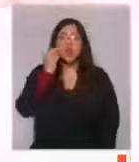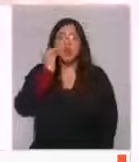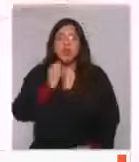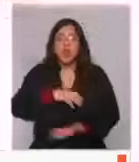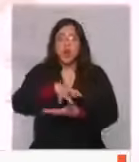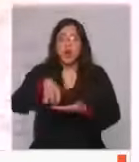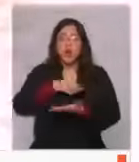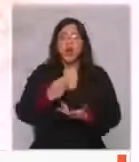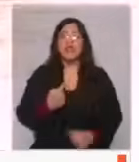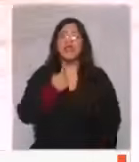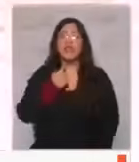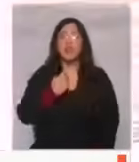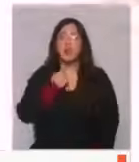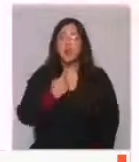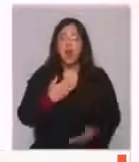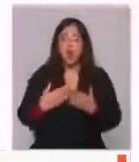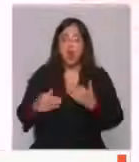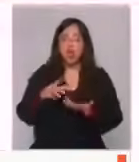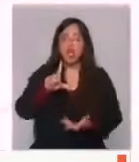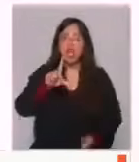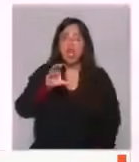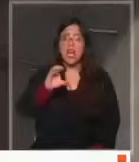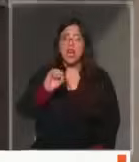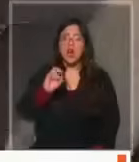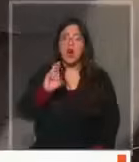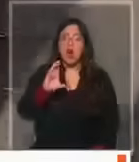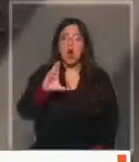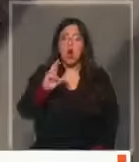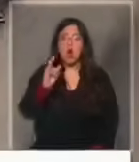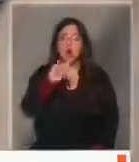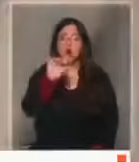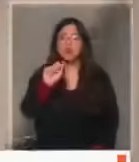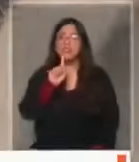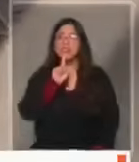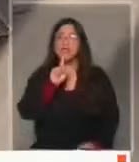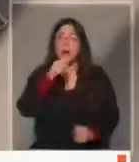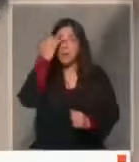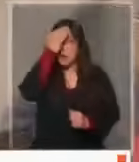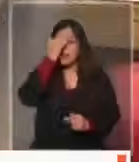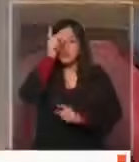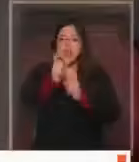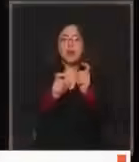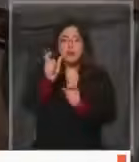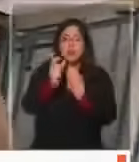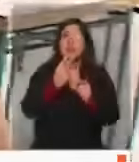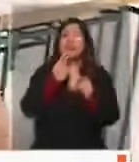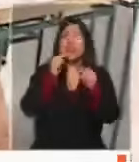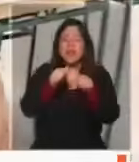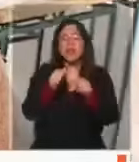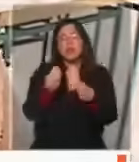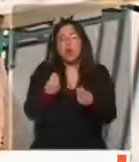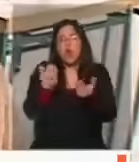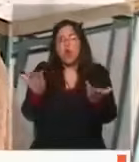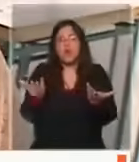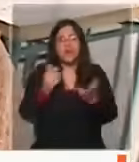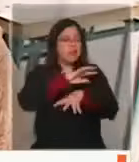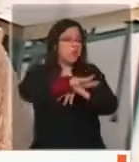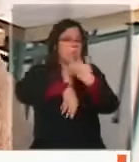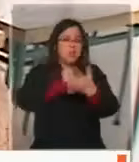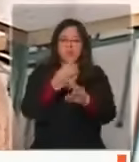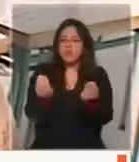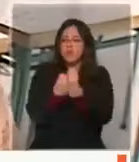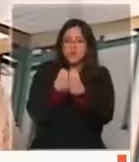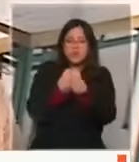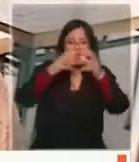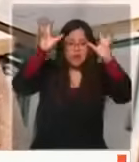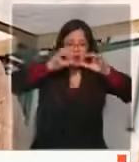Una de Quilicura, sector Lo Cruzat. La preocupación de los vecinos era evidente. Caótica, mucha